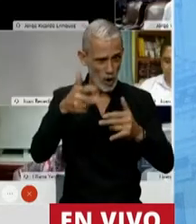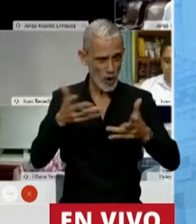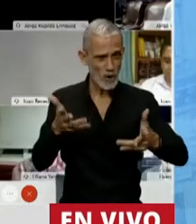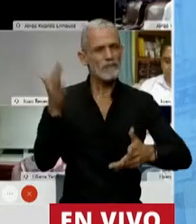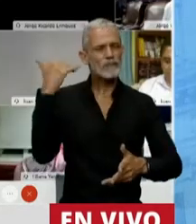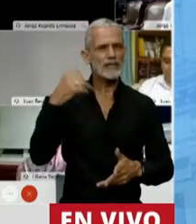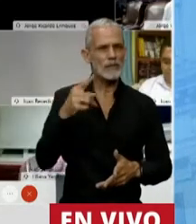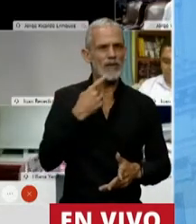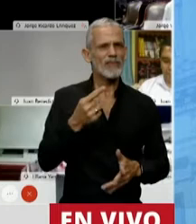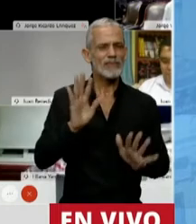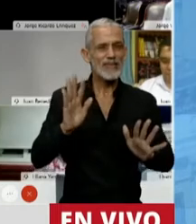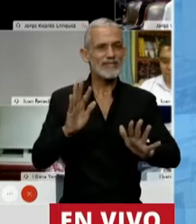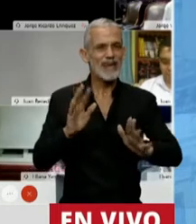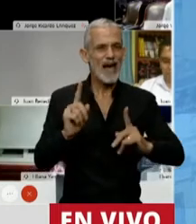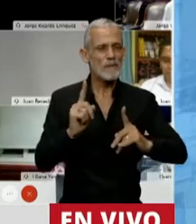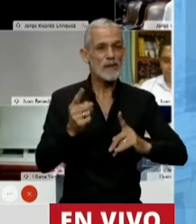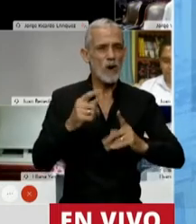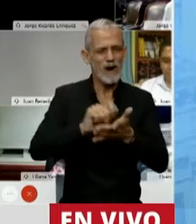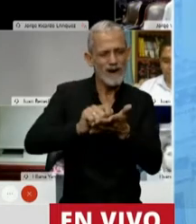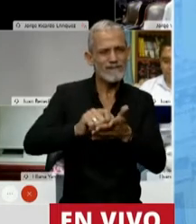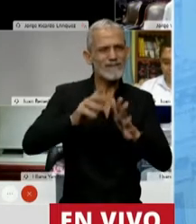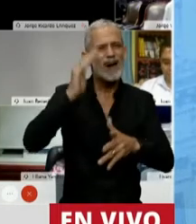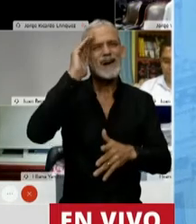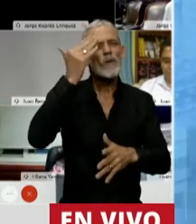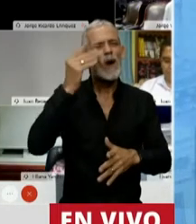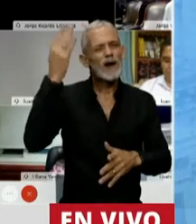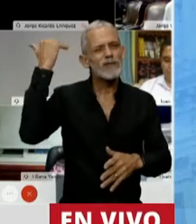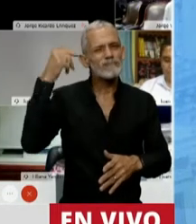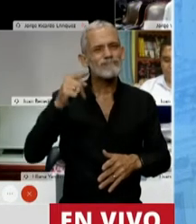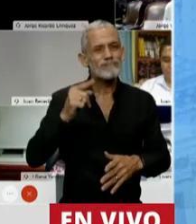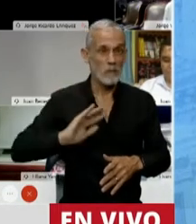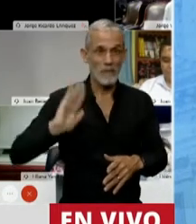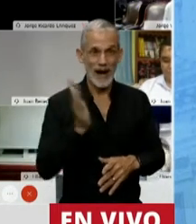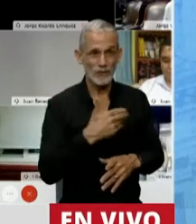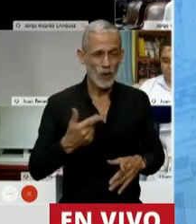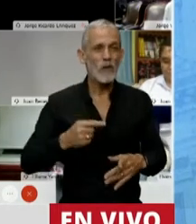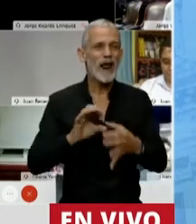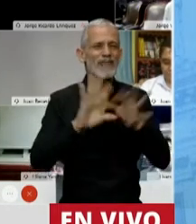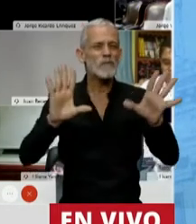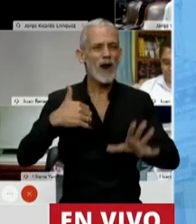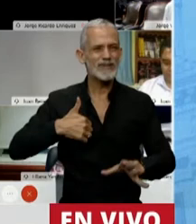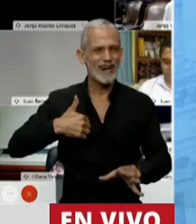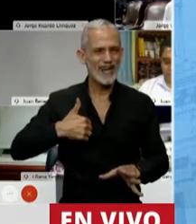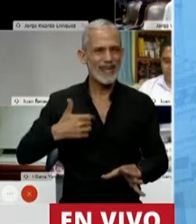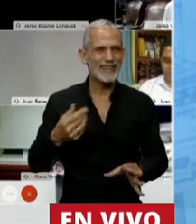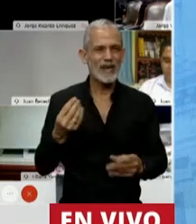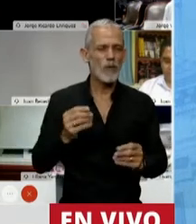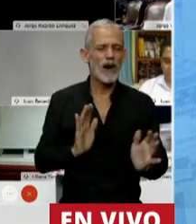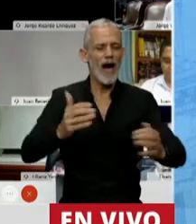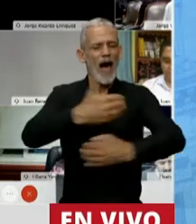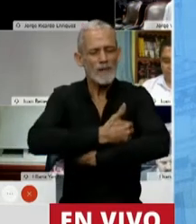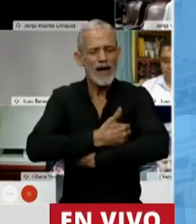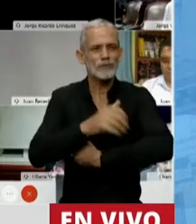lo concitaba en ese recuerdo tan querido para todos, para la democracia, que era el abrazo